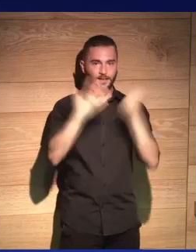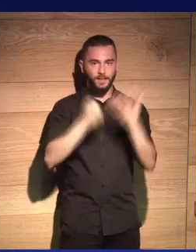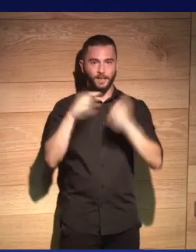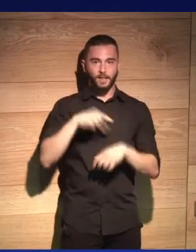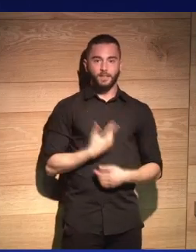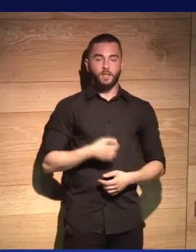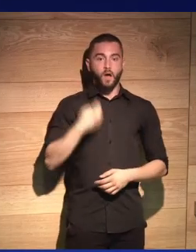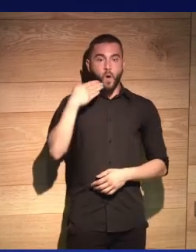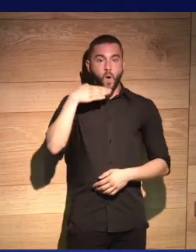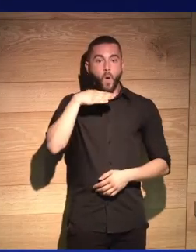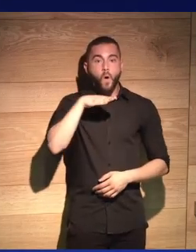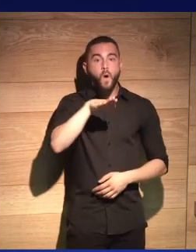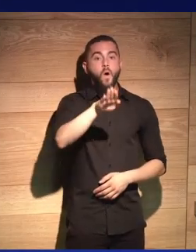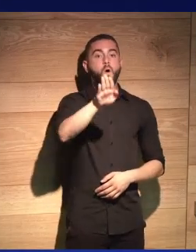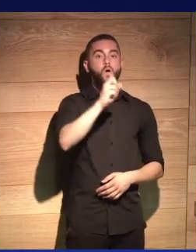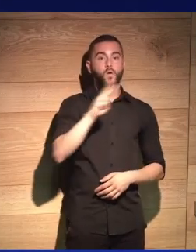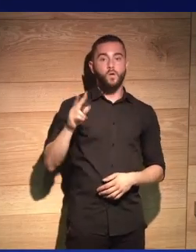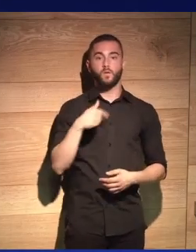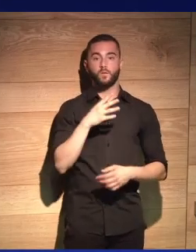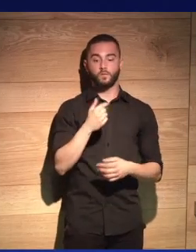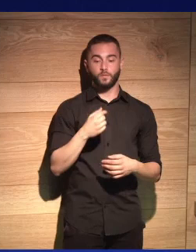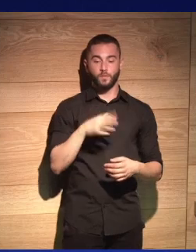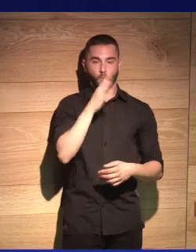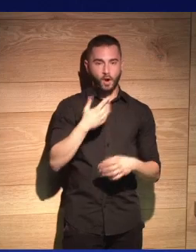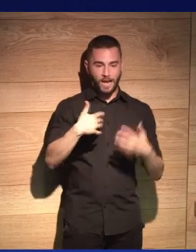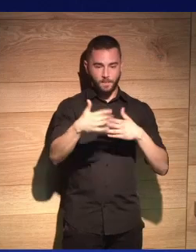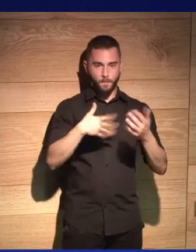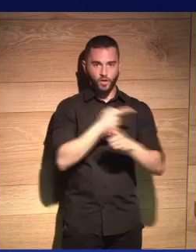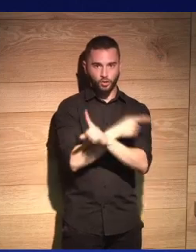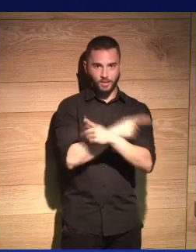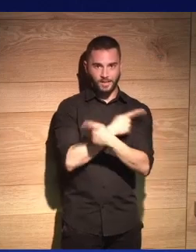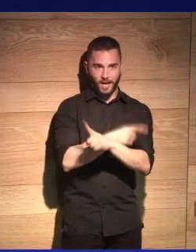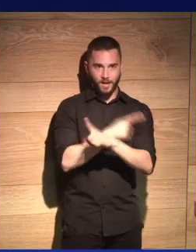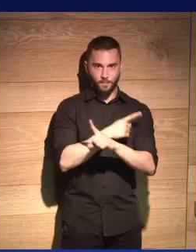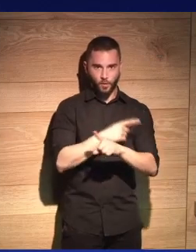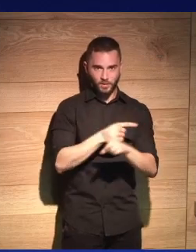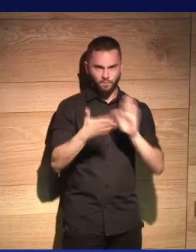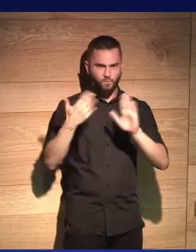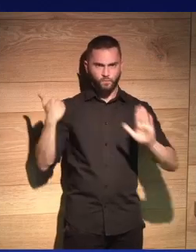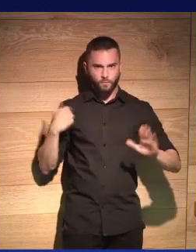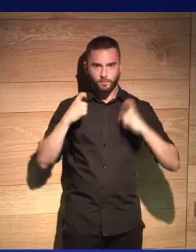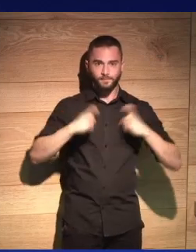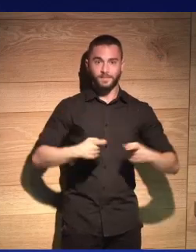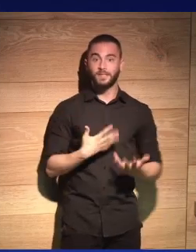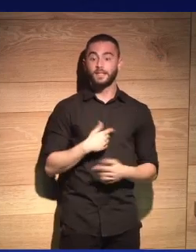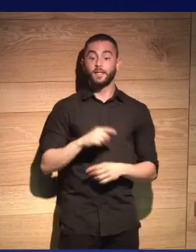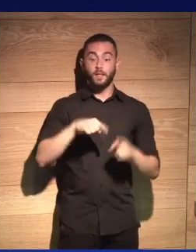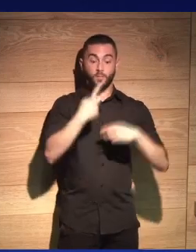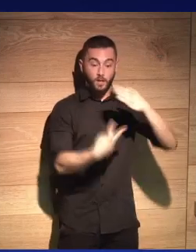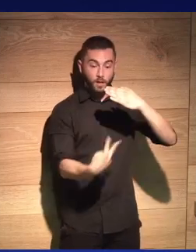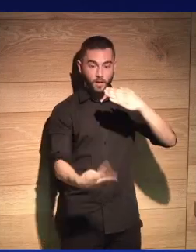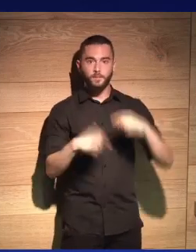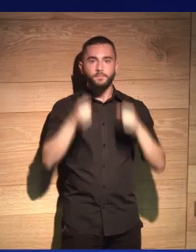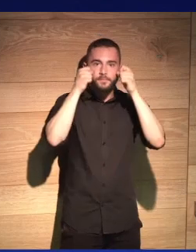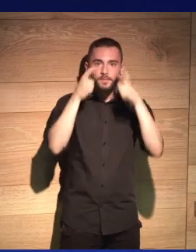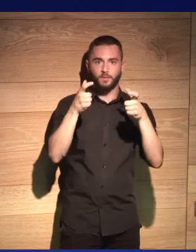se retuerce para liberarse de nuestras manos nerviosas que tratan de asirla. Descubre, ya suelta, debajo del agua, que no